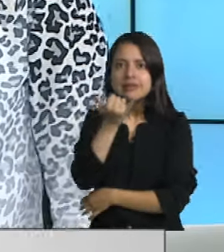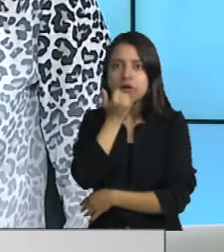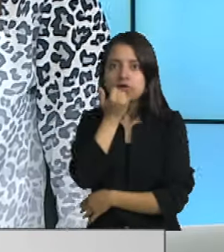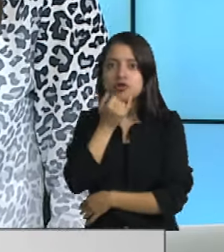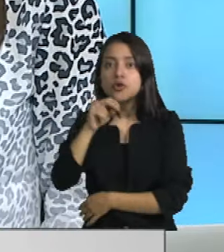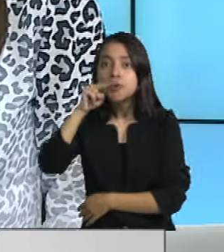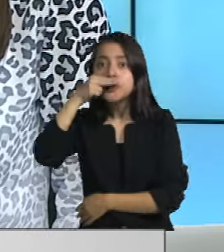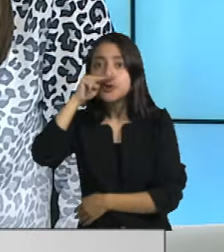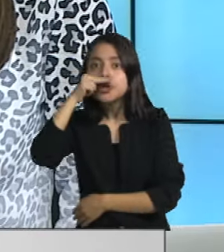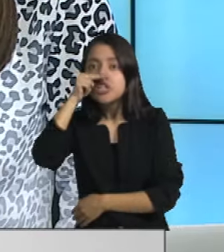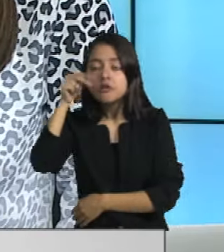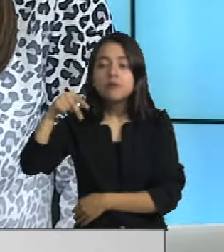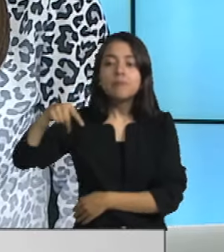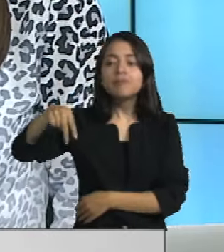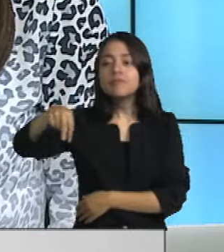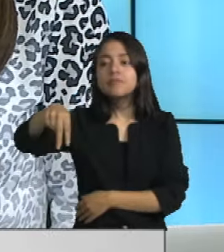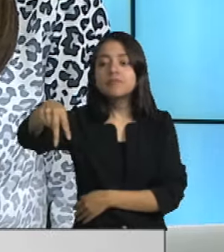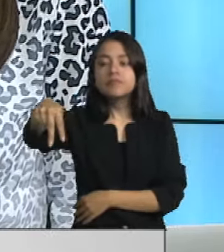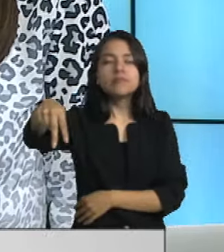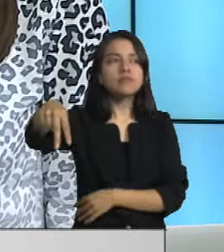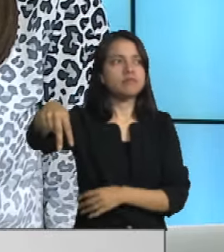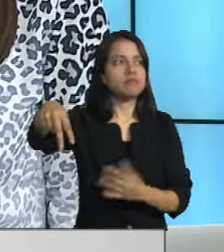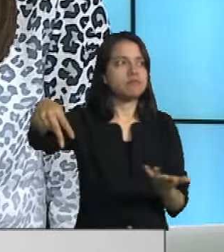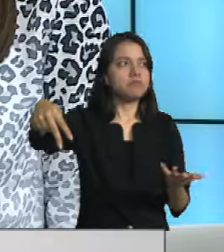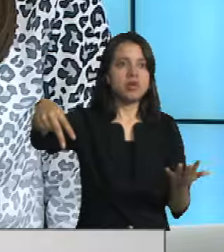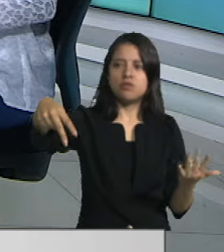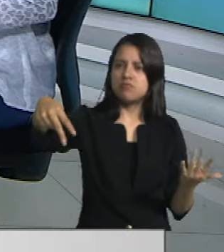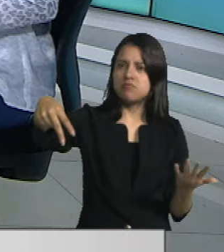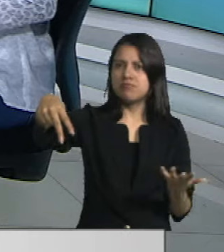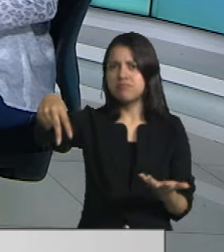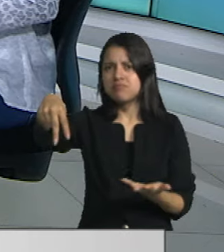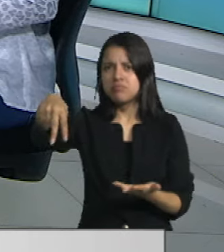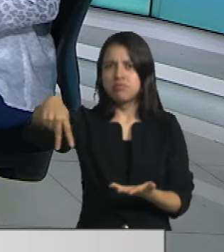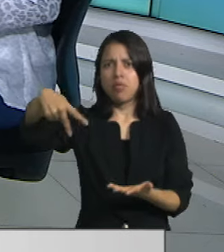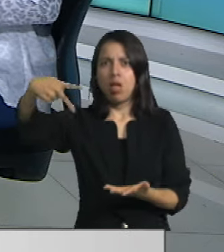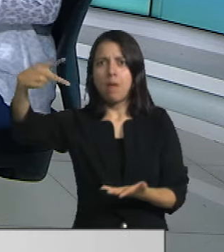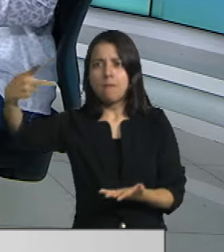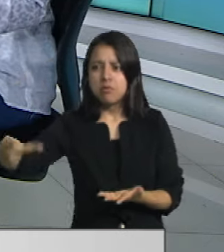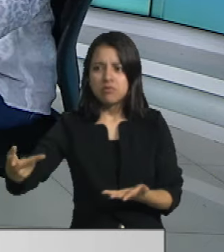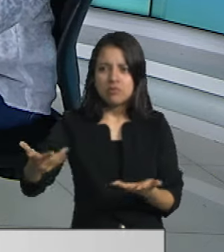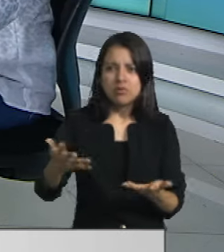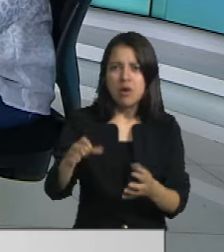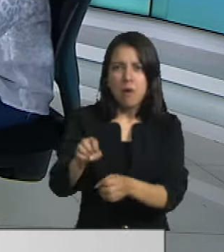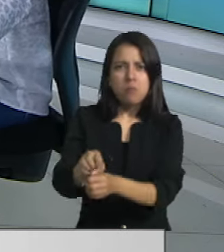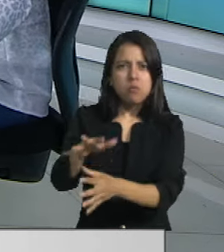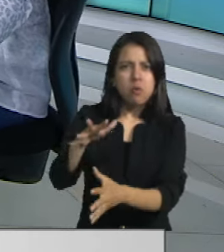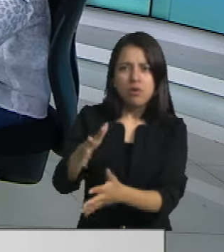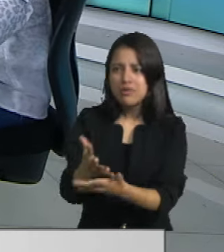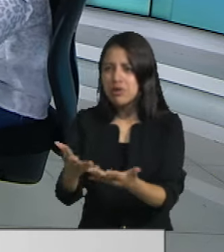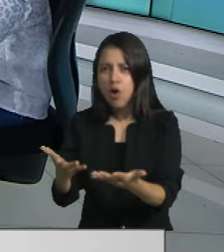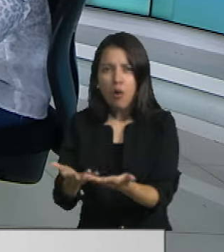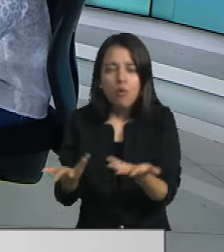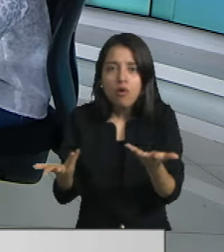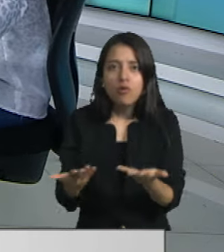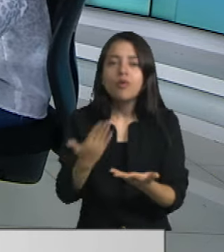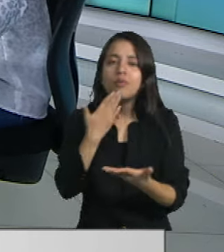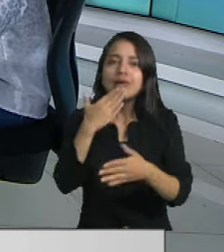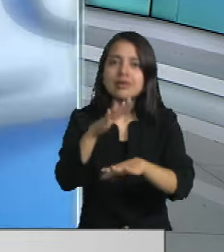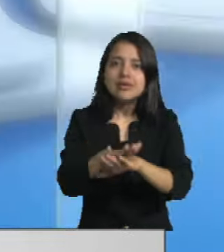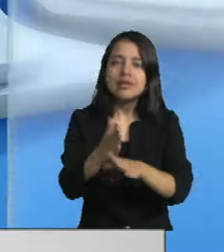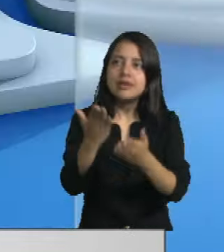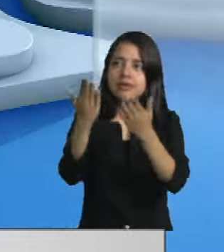explosivo. Las fuerzas militares le brindaron asistencia humanitaria. Valentina Villegas tiene la información desde el suroccidente del país. Valentina, buenas